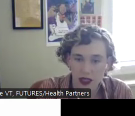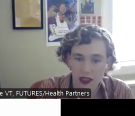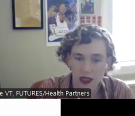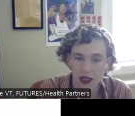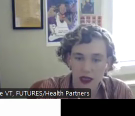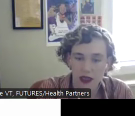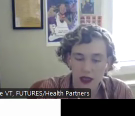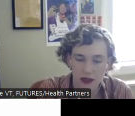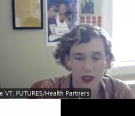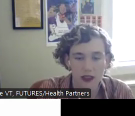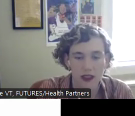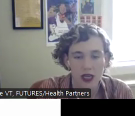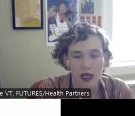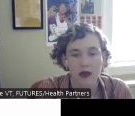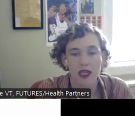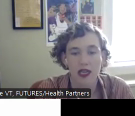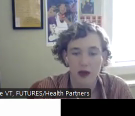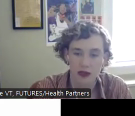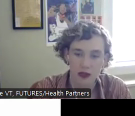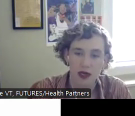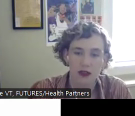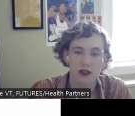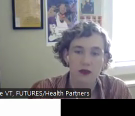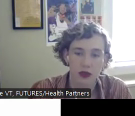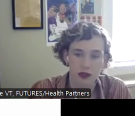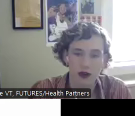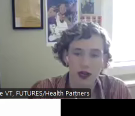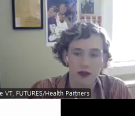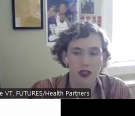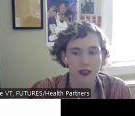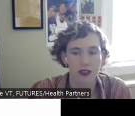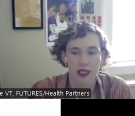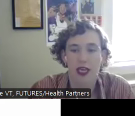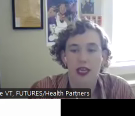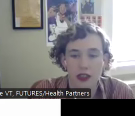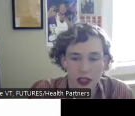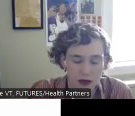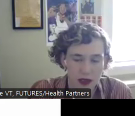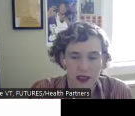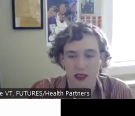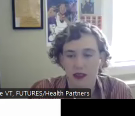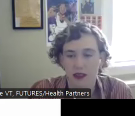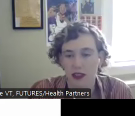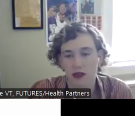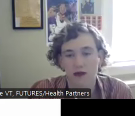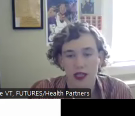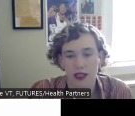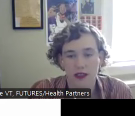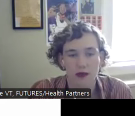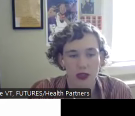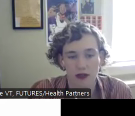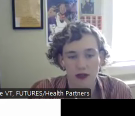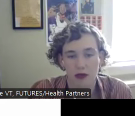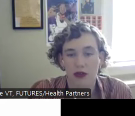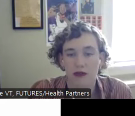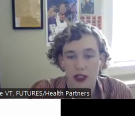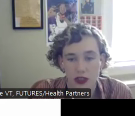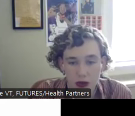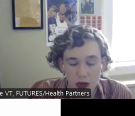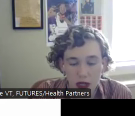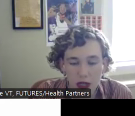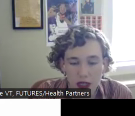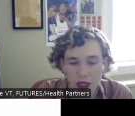estas alianzas apoyan al cuidado de la salud a las personas y permite que los centros de salud